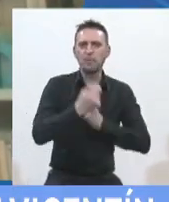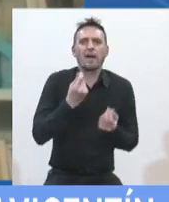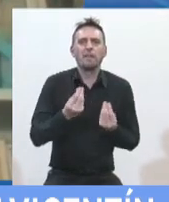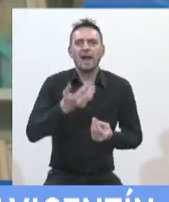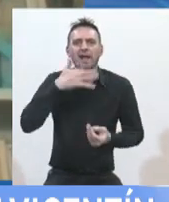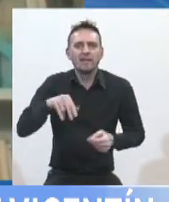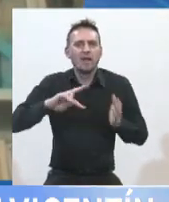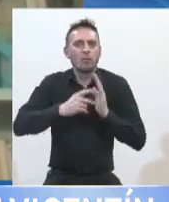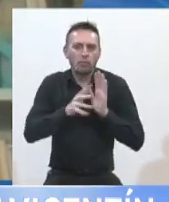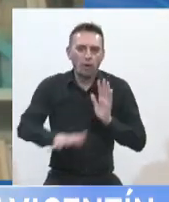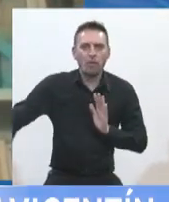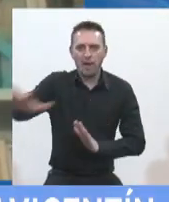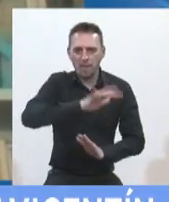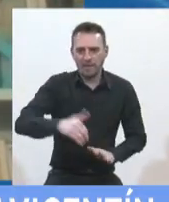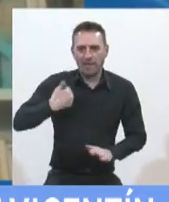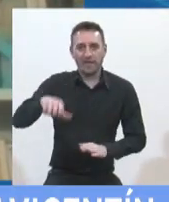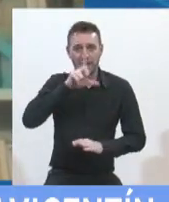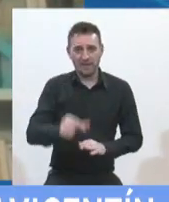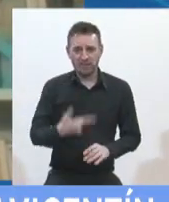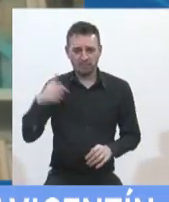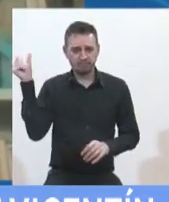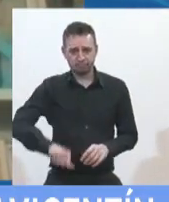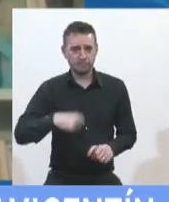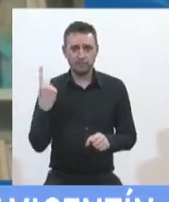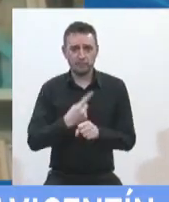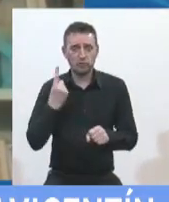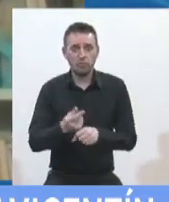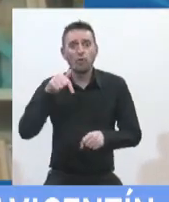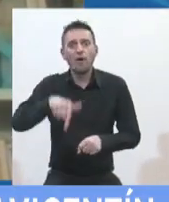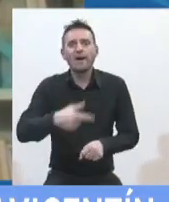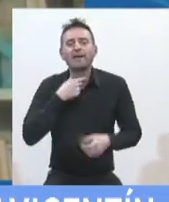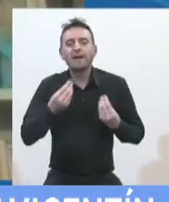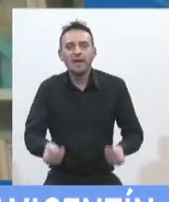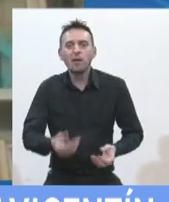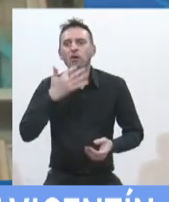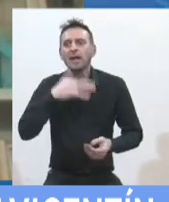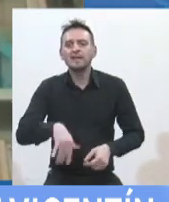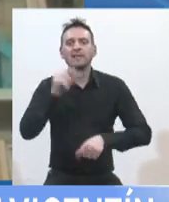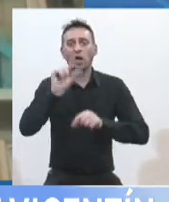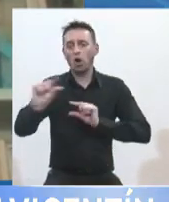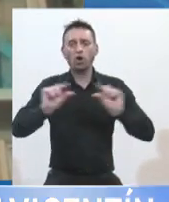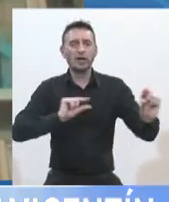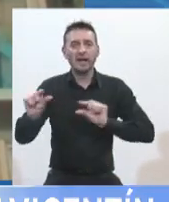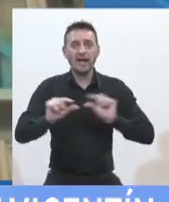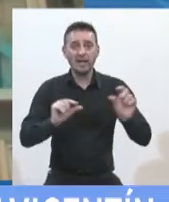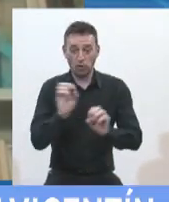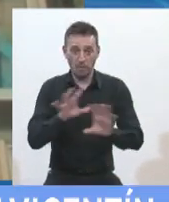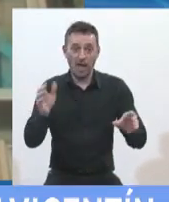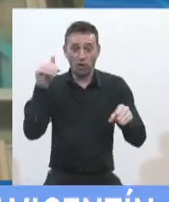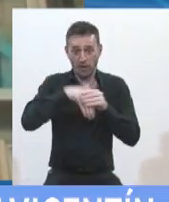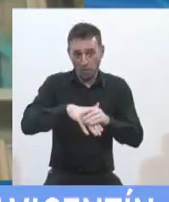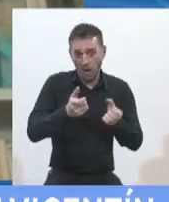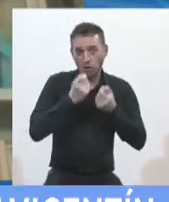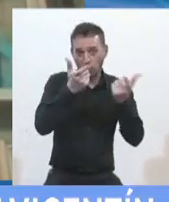problema estructural de la argenta y no se pudo acá es para entender a los malos créditos que se dan desde la banca